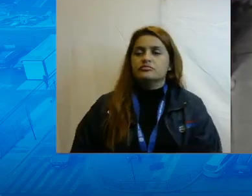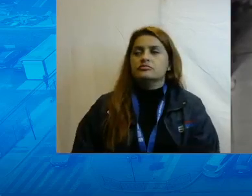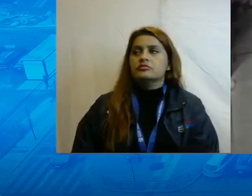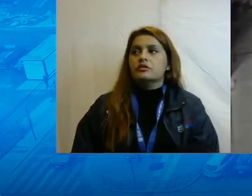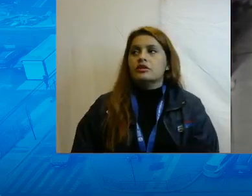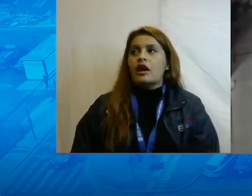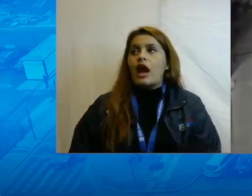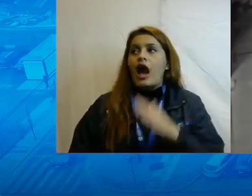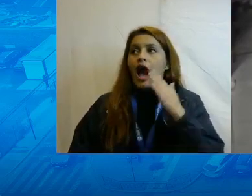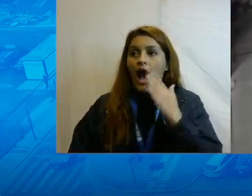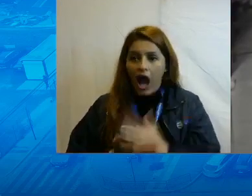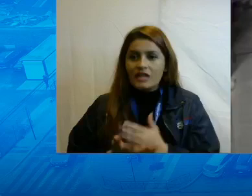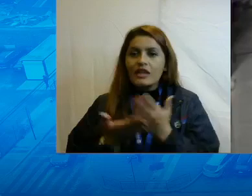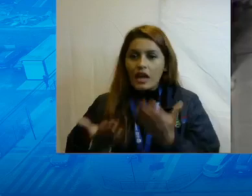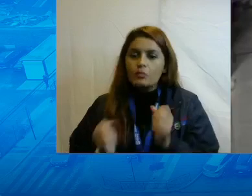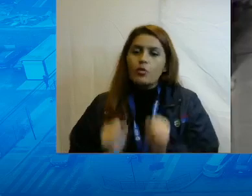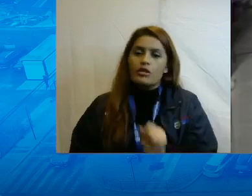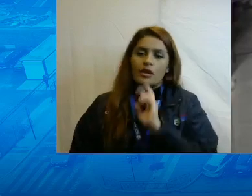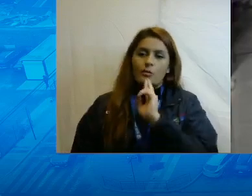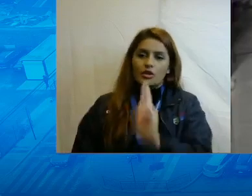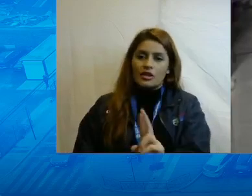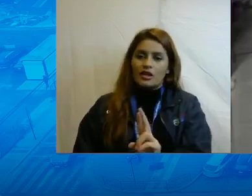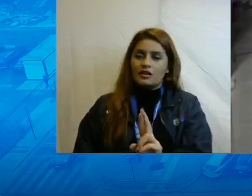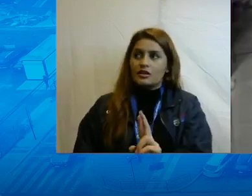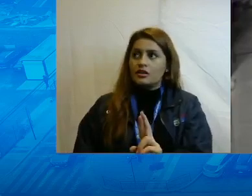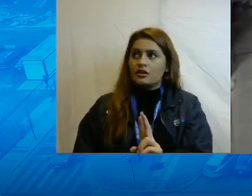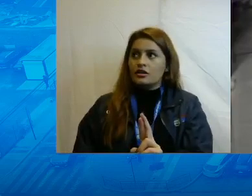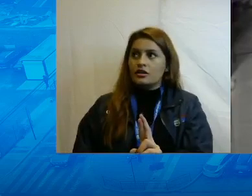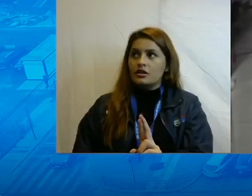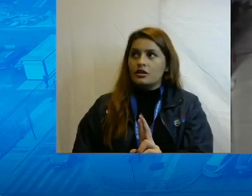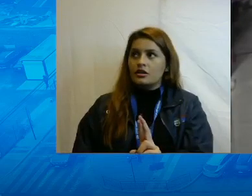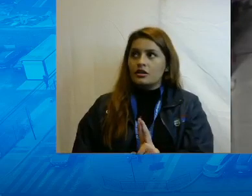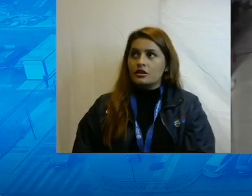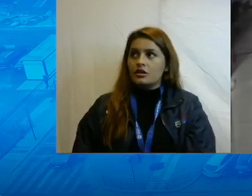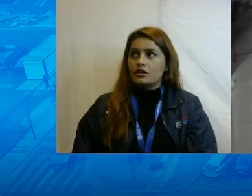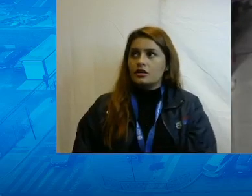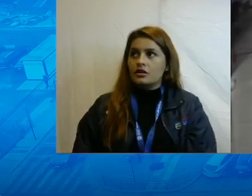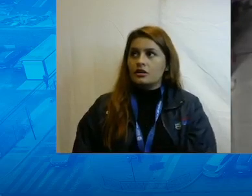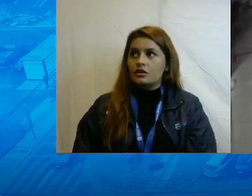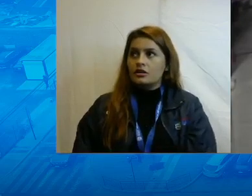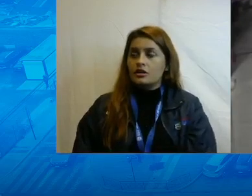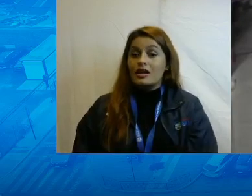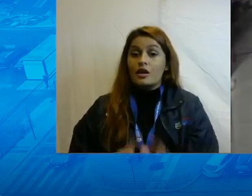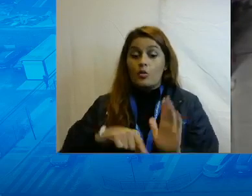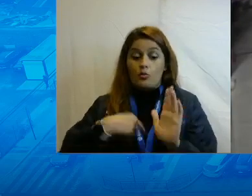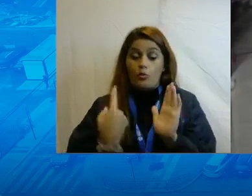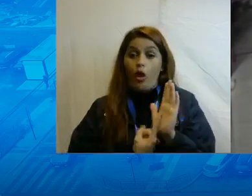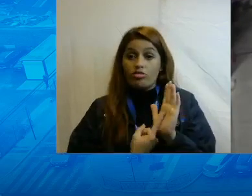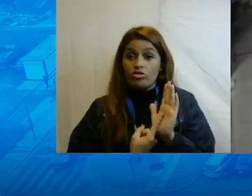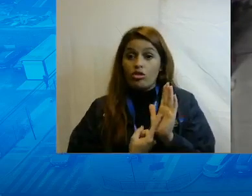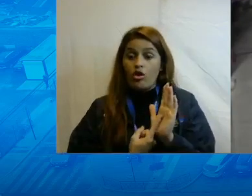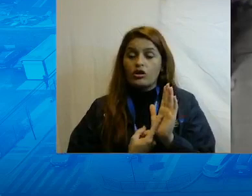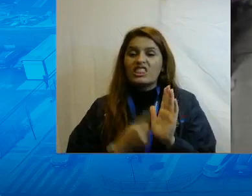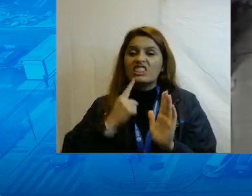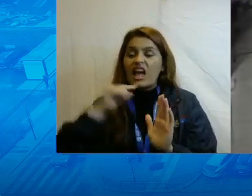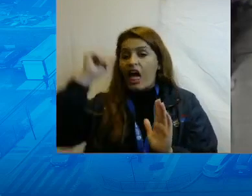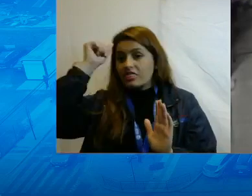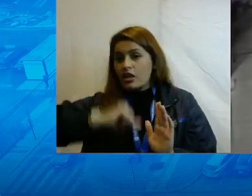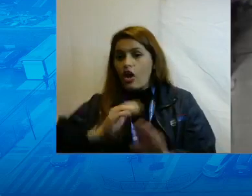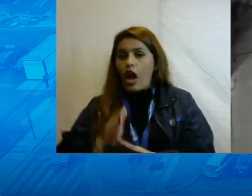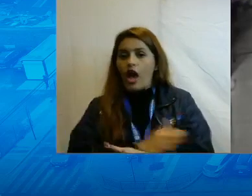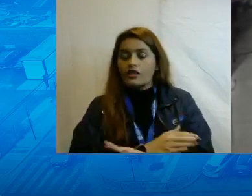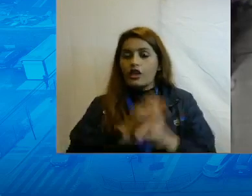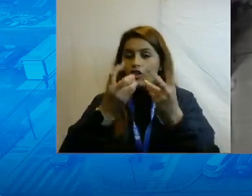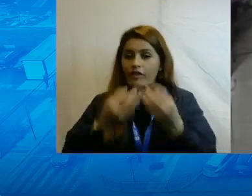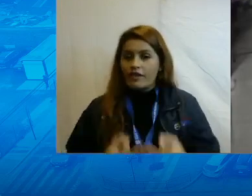Hasta ahí puedo responder yo, y no están vigentes los impuestos aquellos que han sido castigados en la